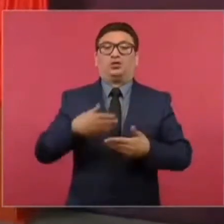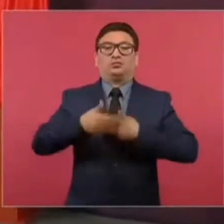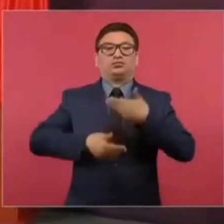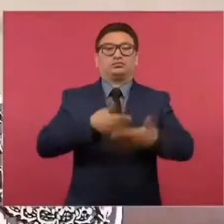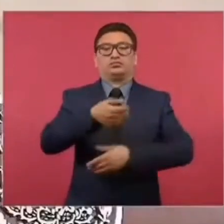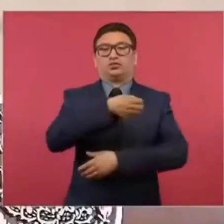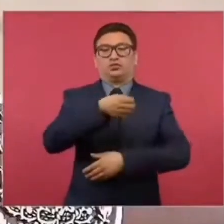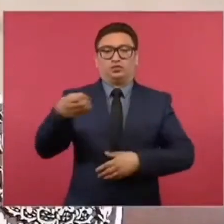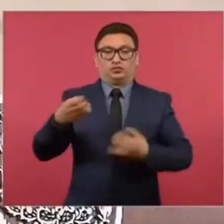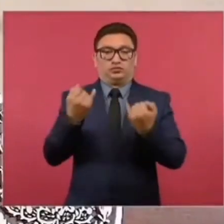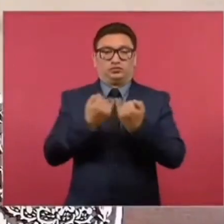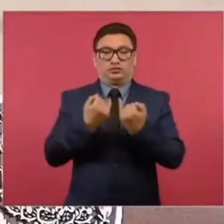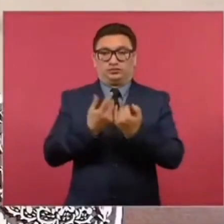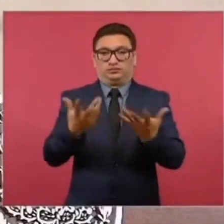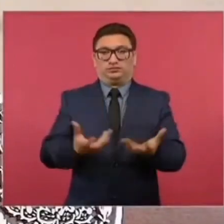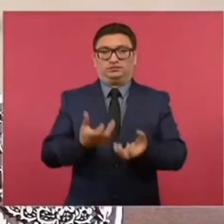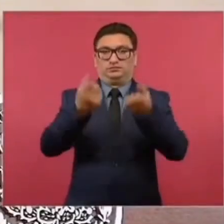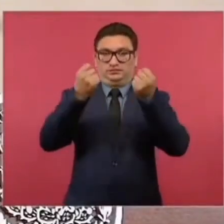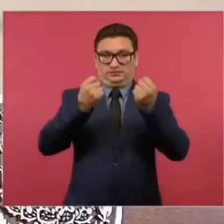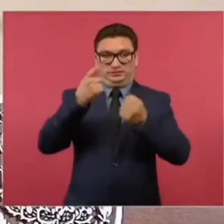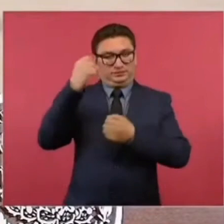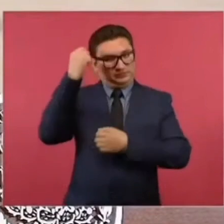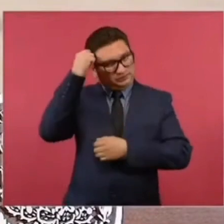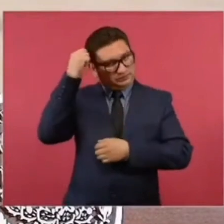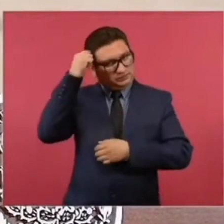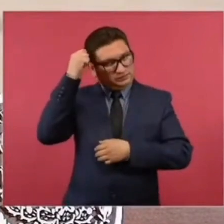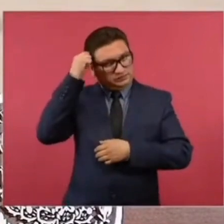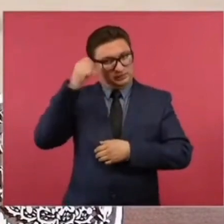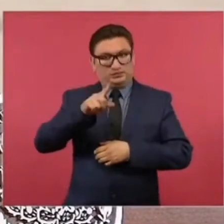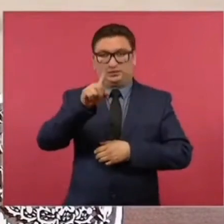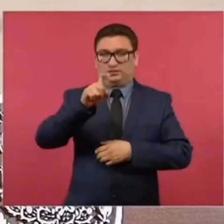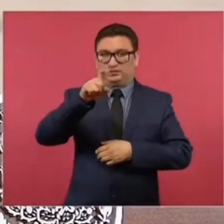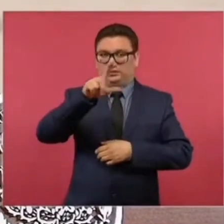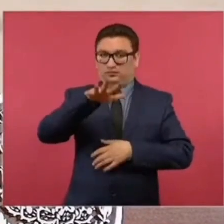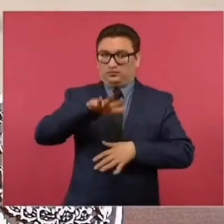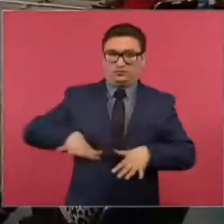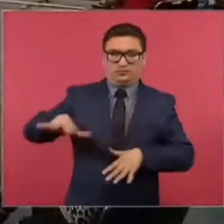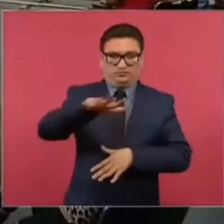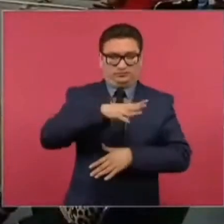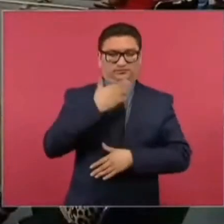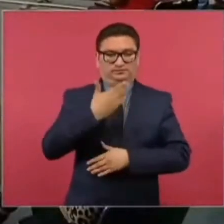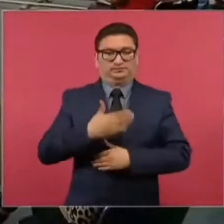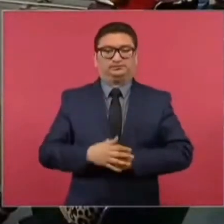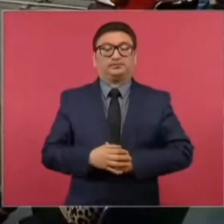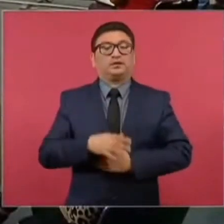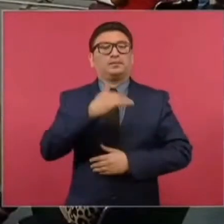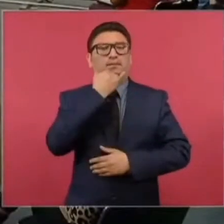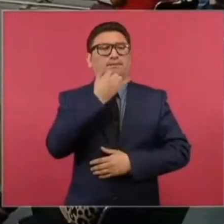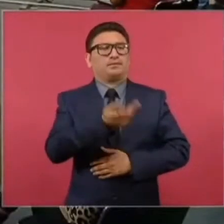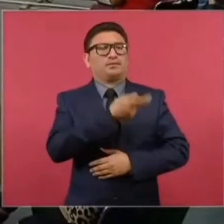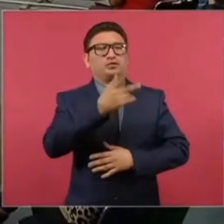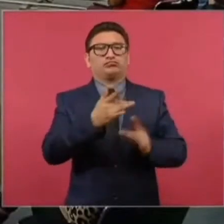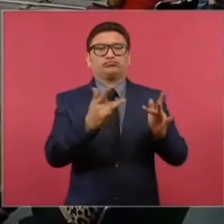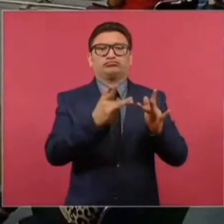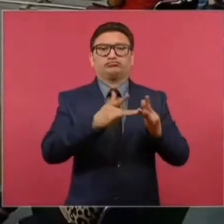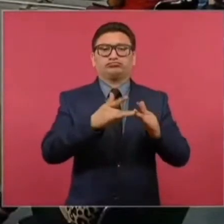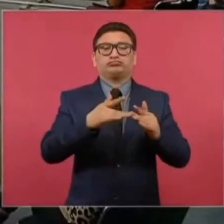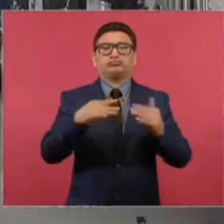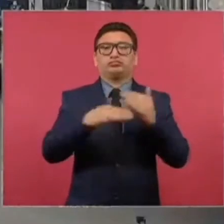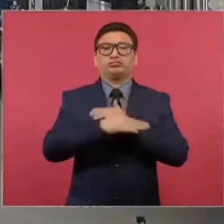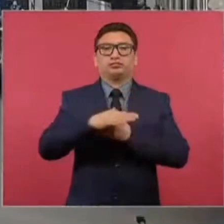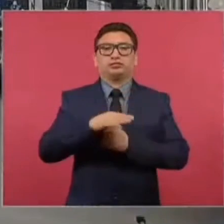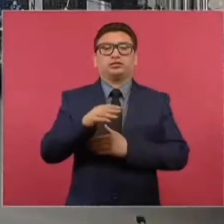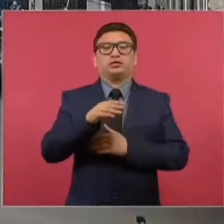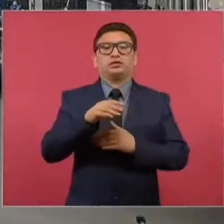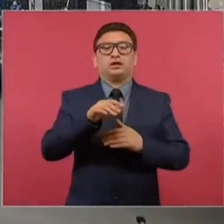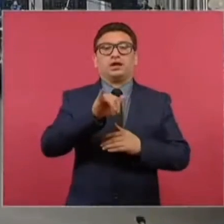se rescató el lago de Texcoco. Perdón, ¿y la vía esta que conecta directamente el Benito